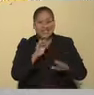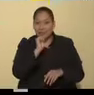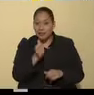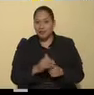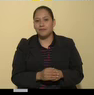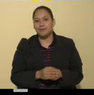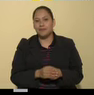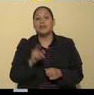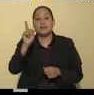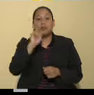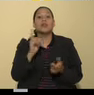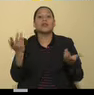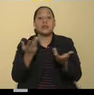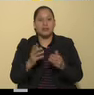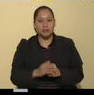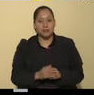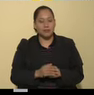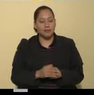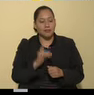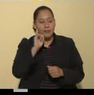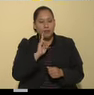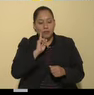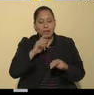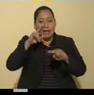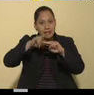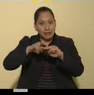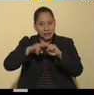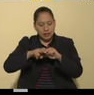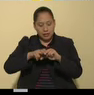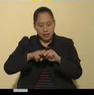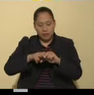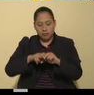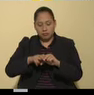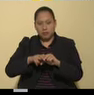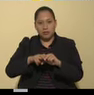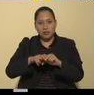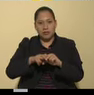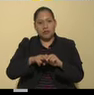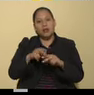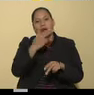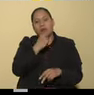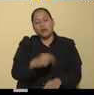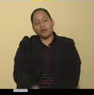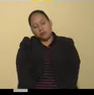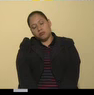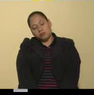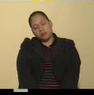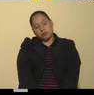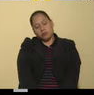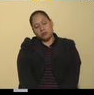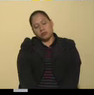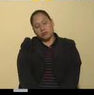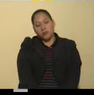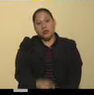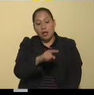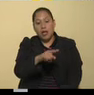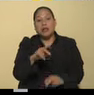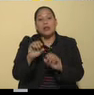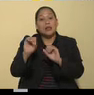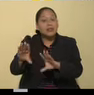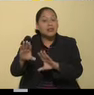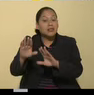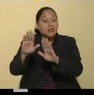¿Qué creen que hace? Lo pone en una silla, bien tieso, y allí queda algunos